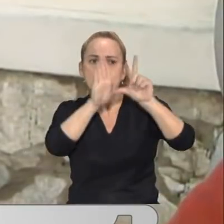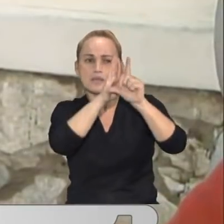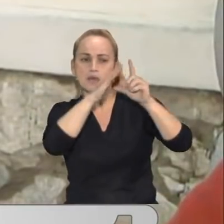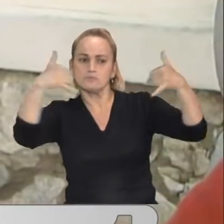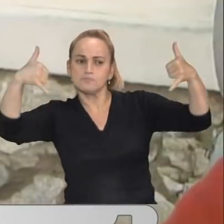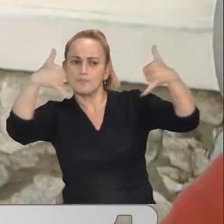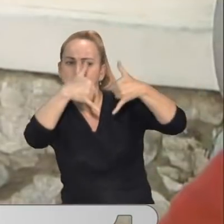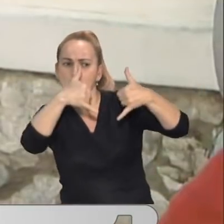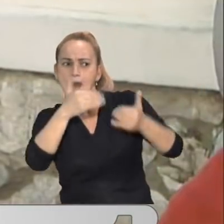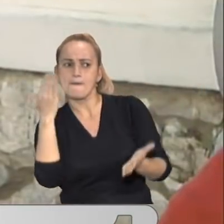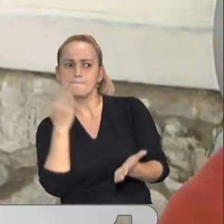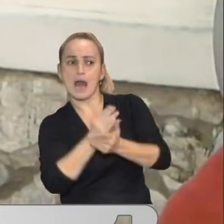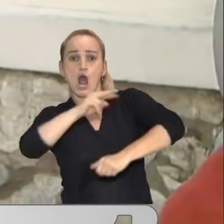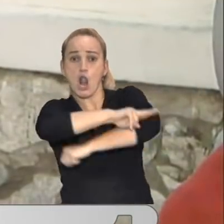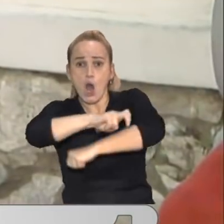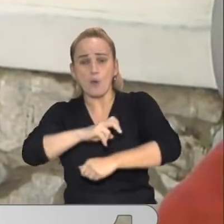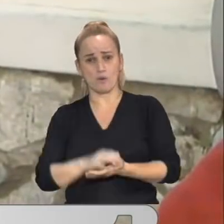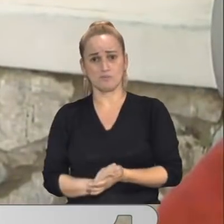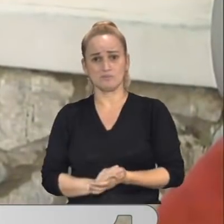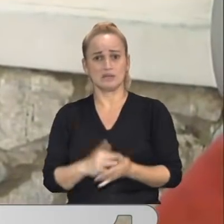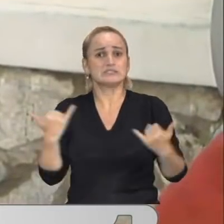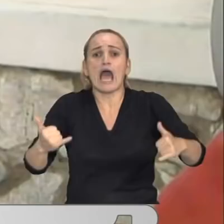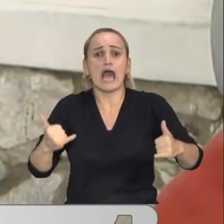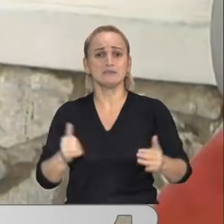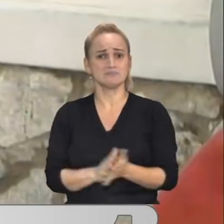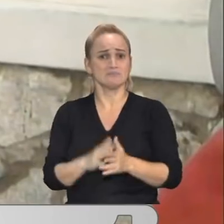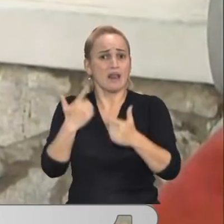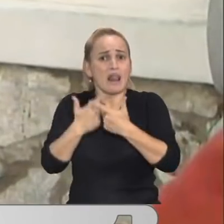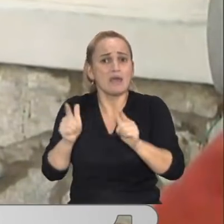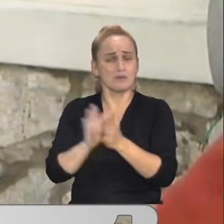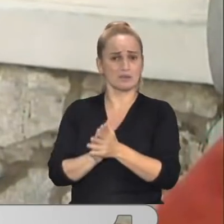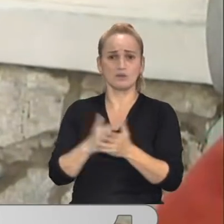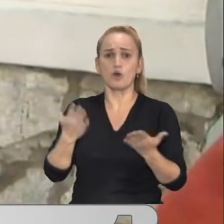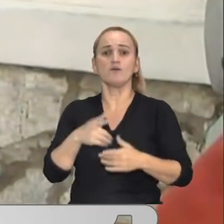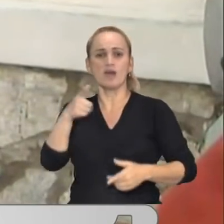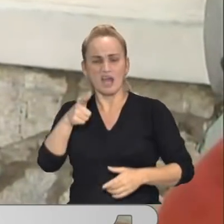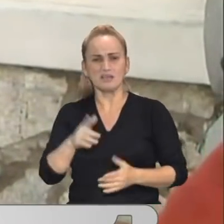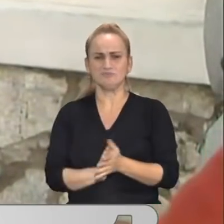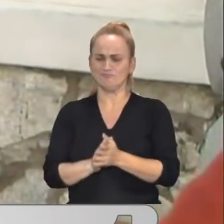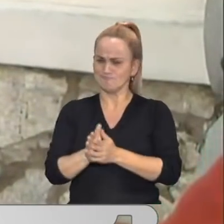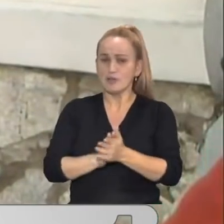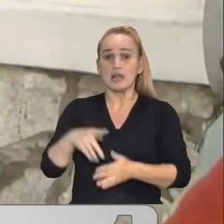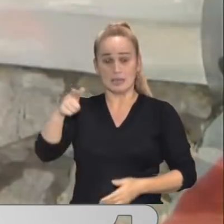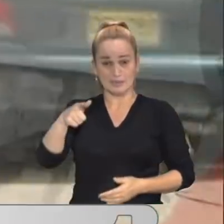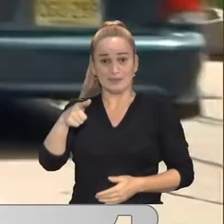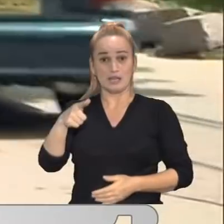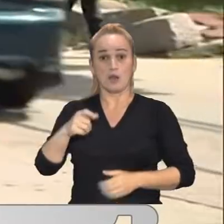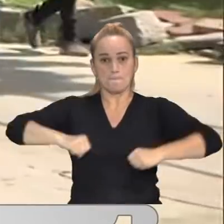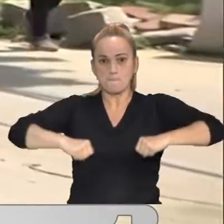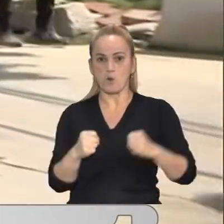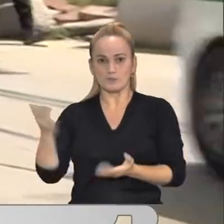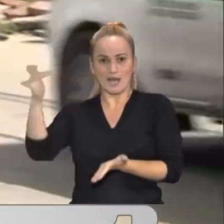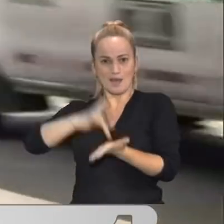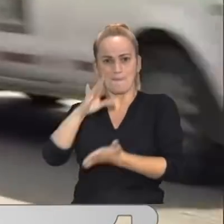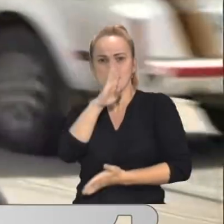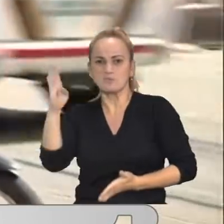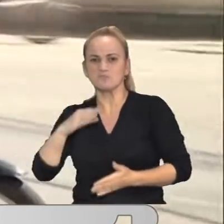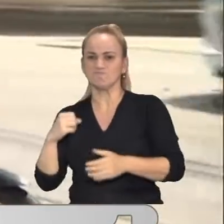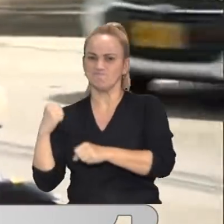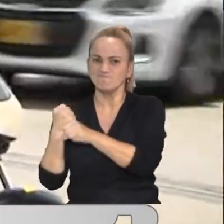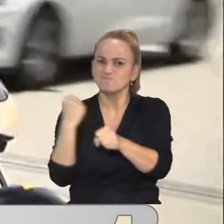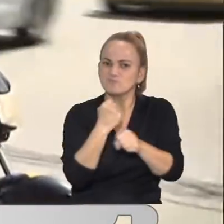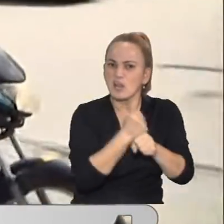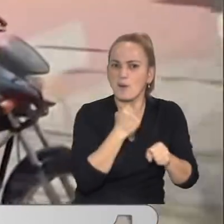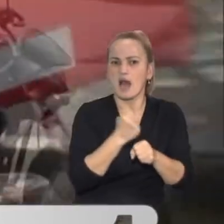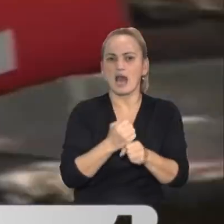momento del atraco, porque esto no puede quedar así. Elber salía a trabajar, un cachaco que se vino de Bogotá a buscar mejores opciones por